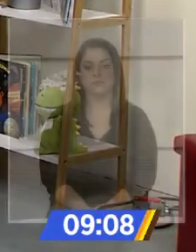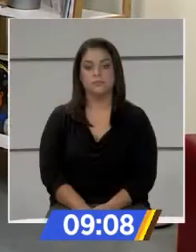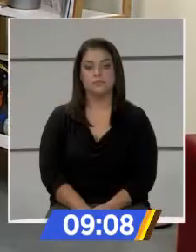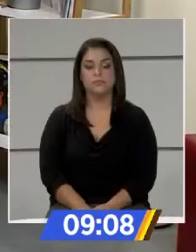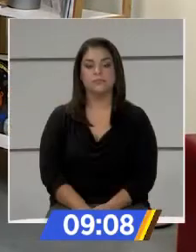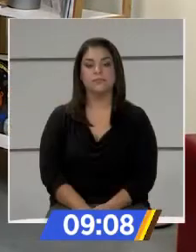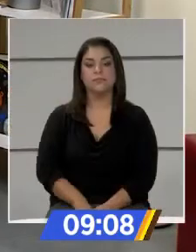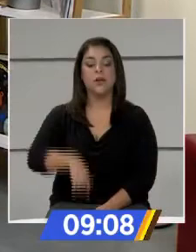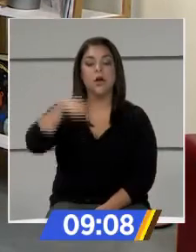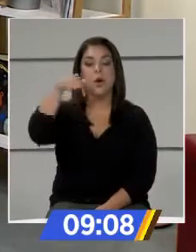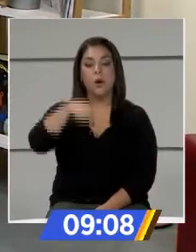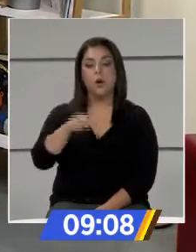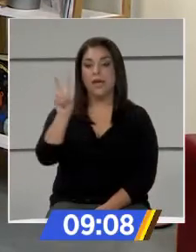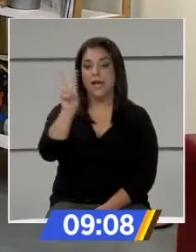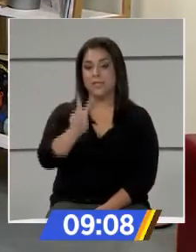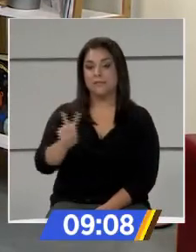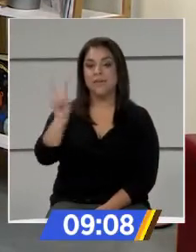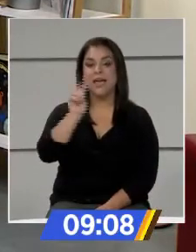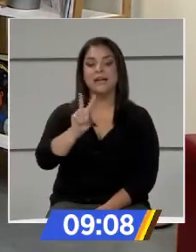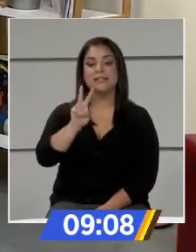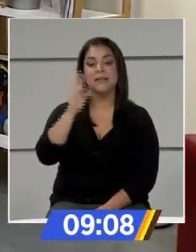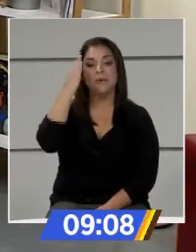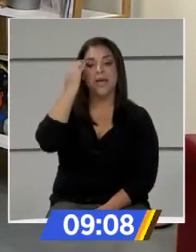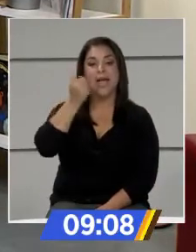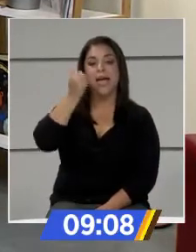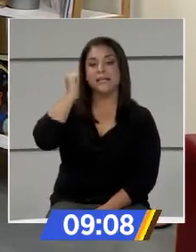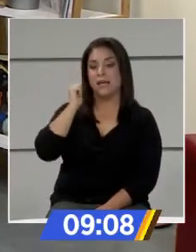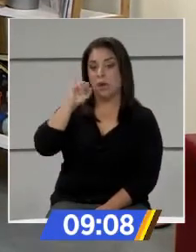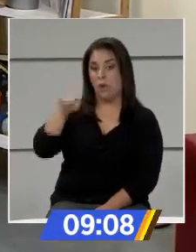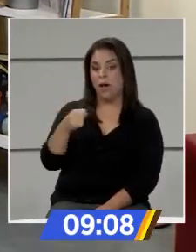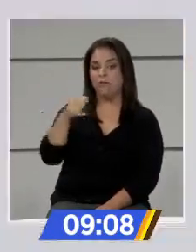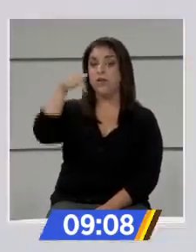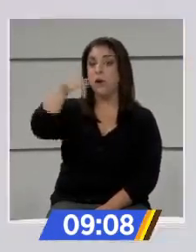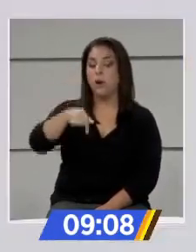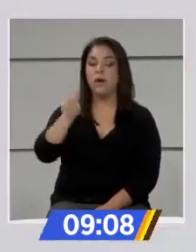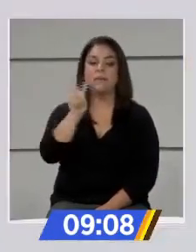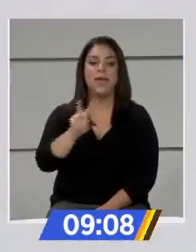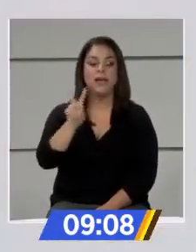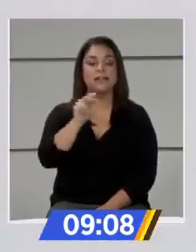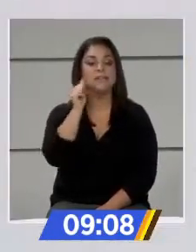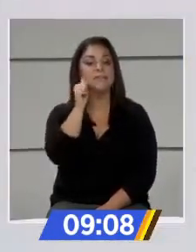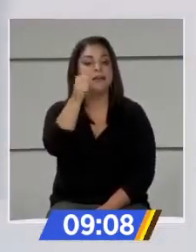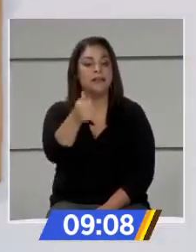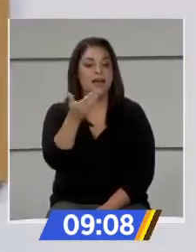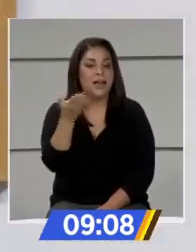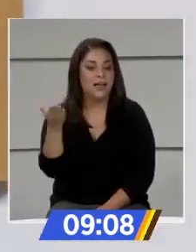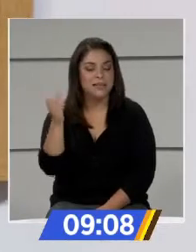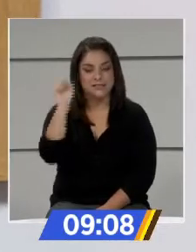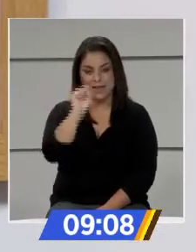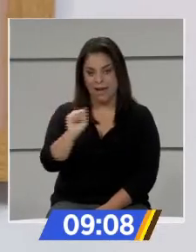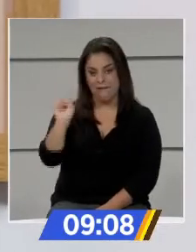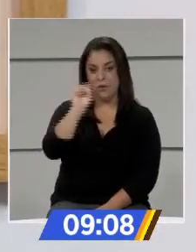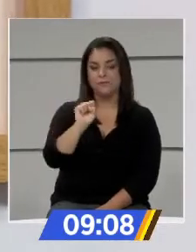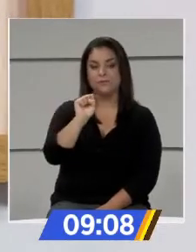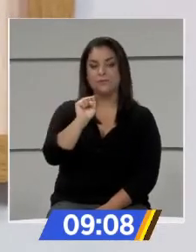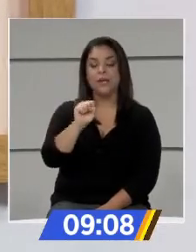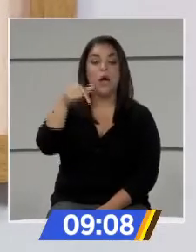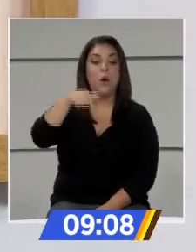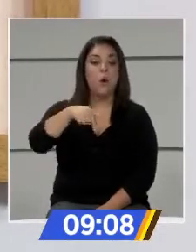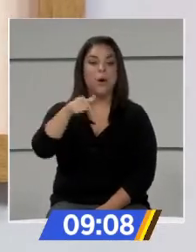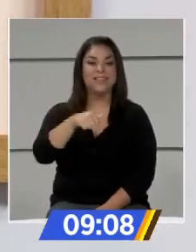Viernes. Claro, porque si ayer fue jueves, hoy es... Viernes. ¿Y mañana qué día será? Sábado. Muy bien. Y si hoy